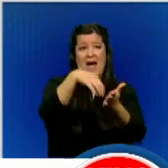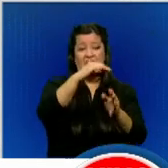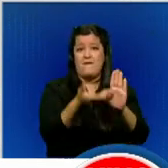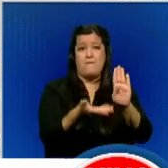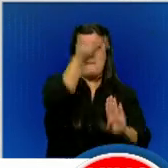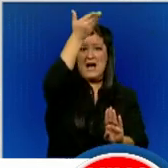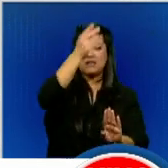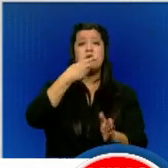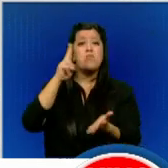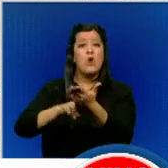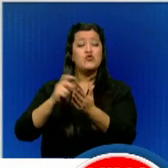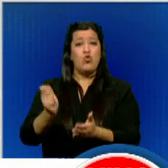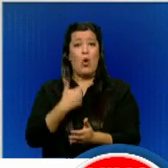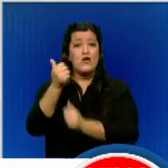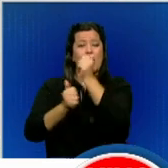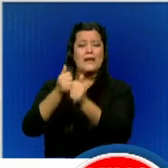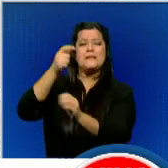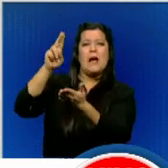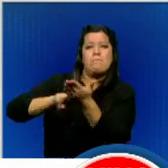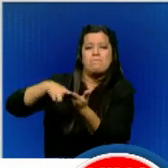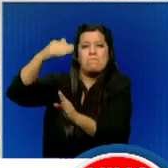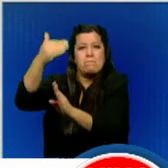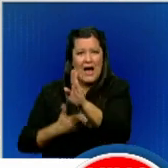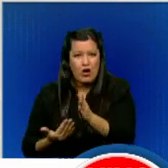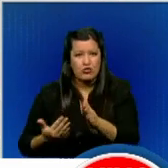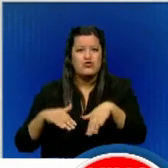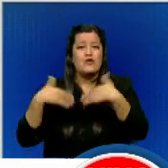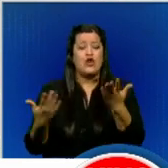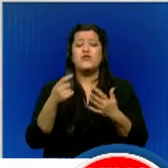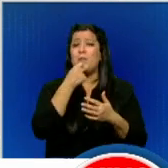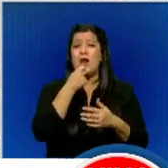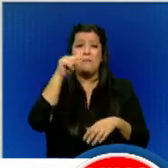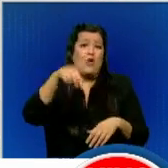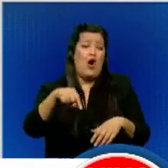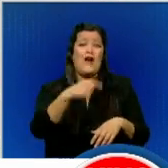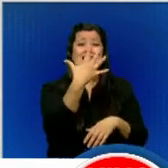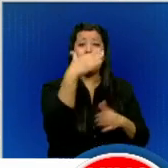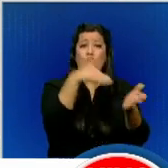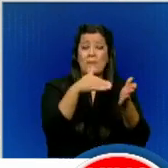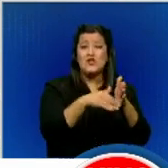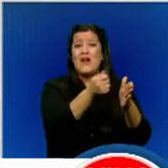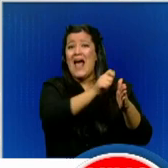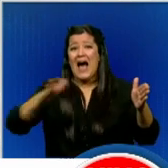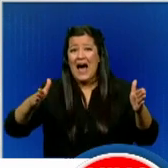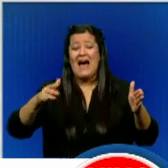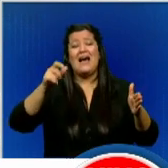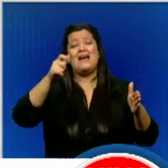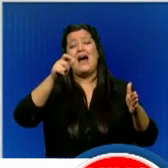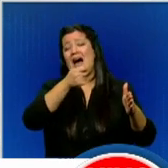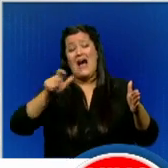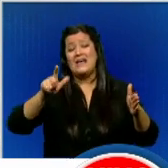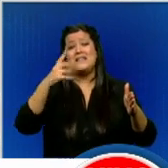impuestos a los empresarios en el caso de las empresas del tramo que ahora va de 5 millones a 50 millones